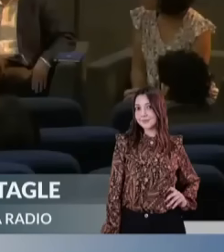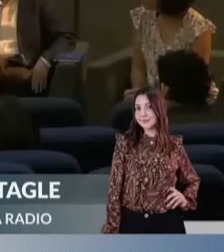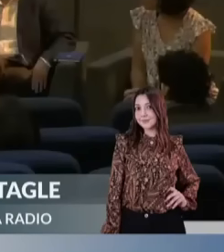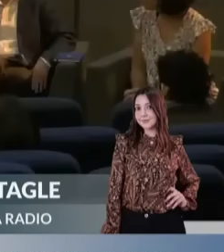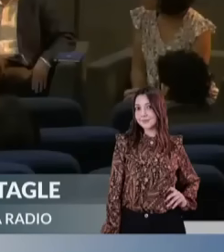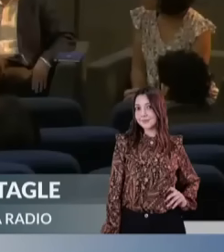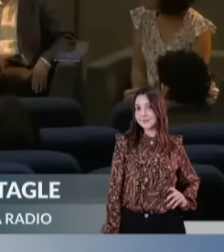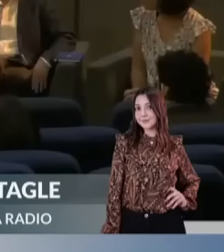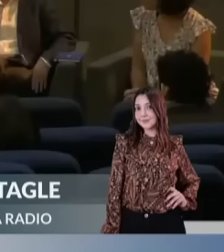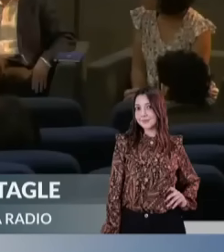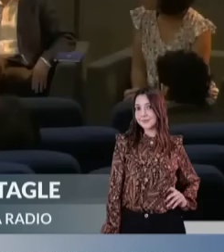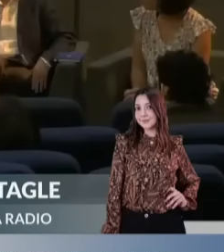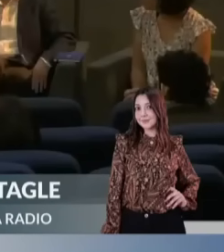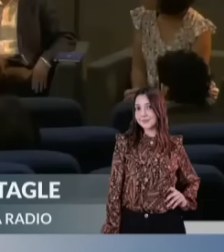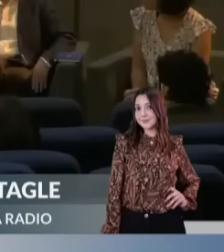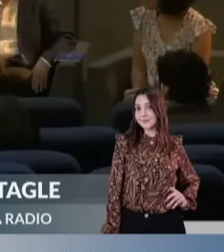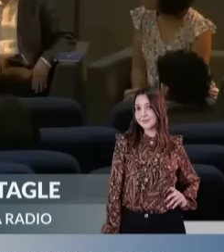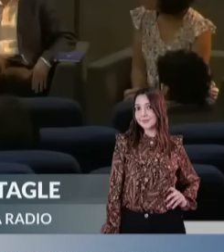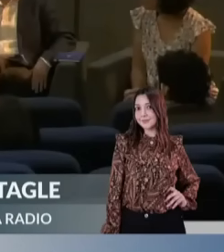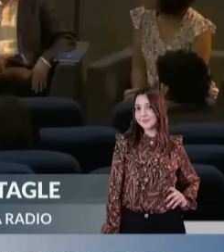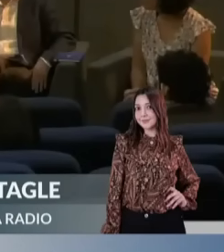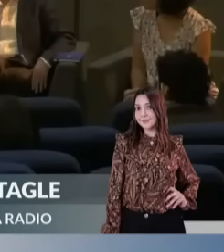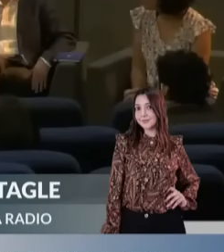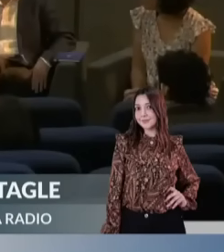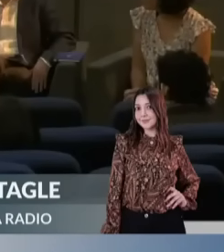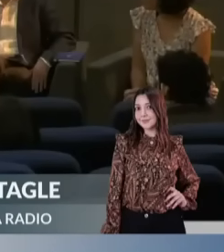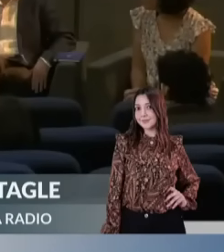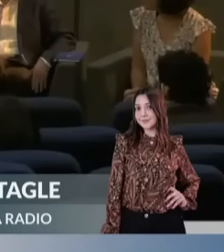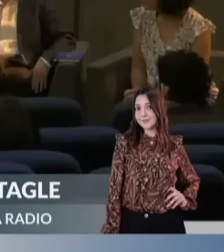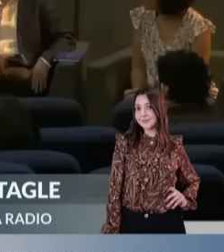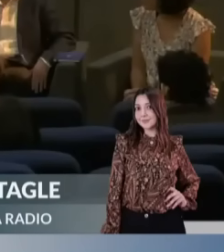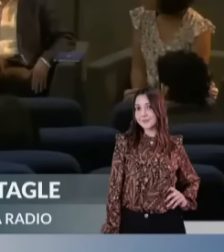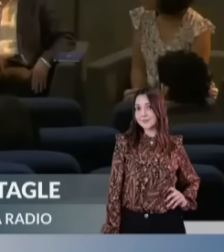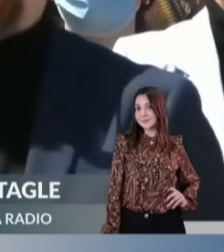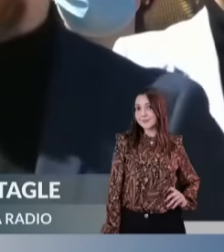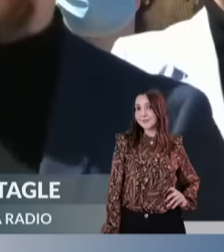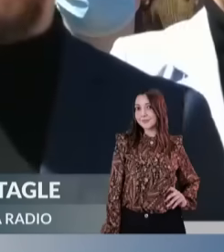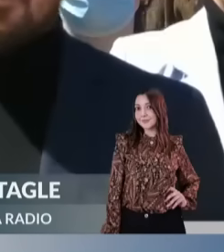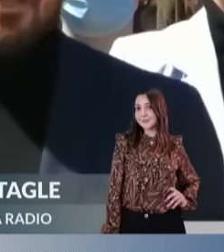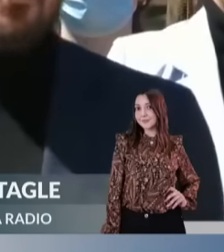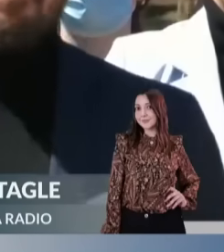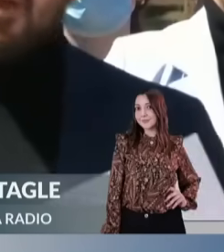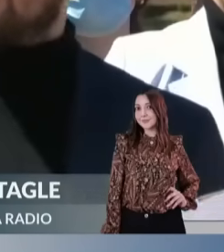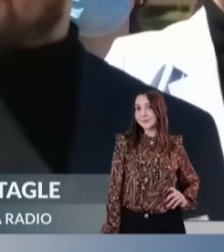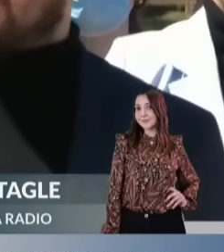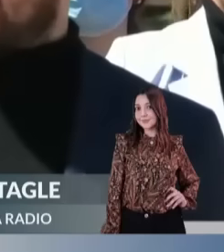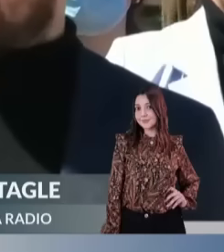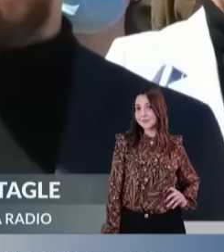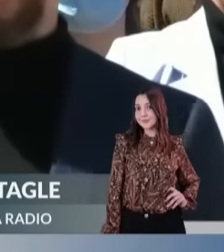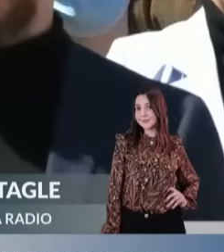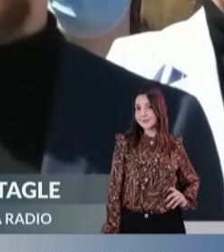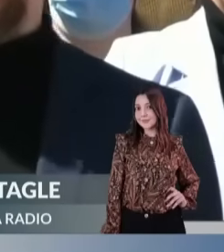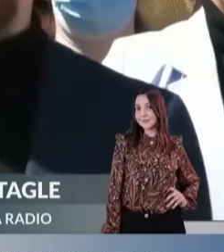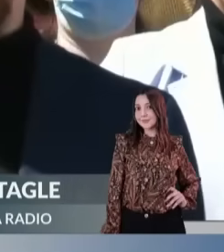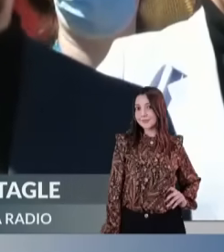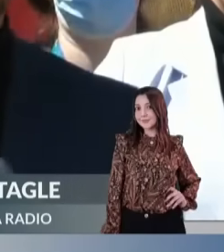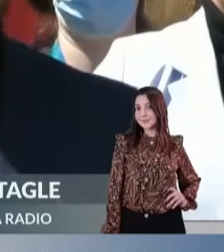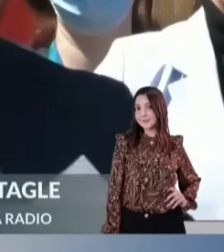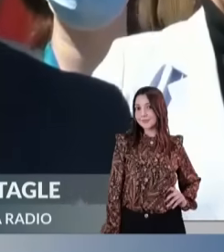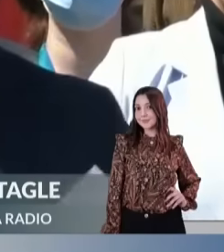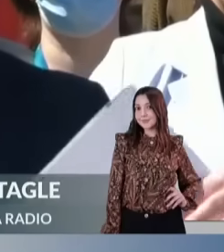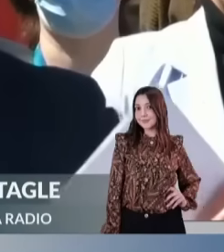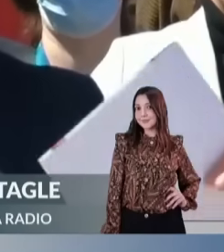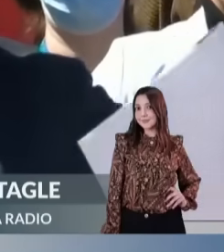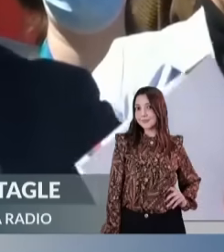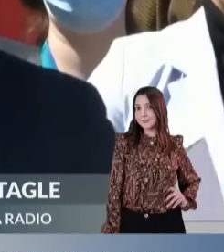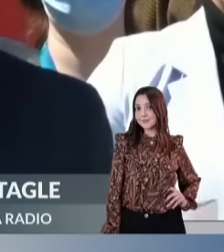muchísimas responsabilidades políticas en su tiempo, pero ahora gobernando no hay responsabilidades políticas, hay mínimas, pero si aquí se estaban cometiendo, ¿cómo